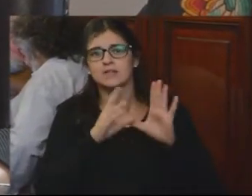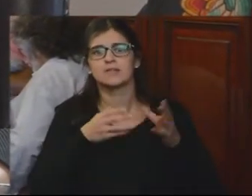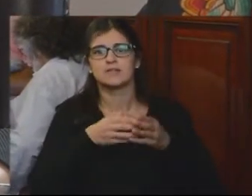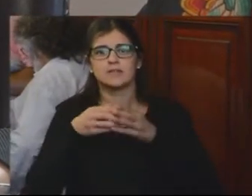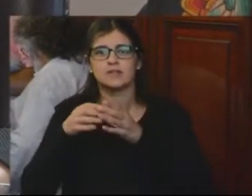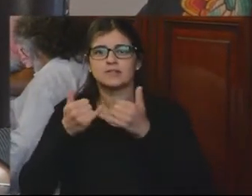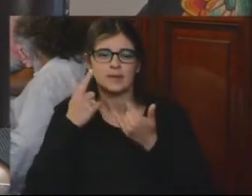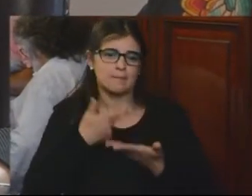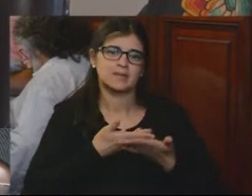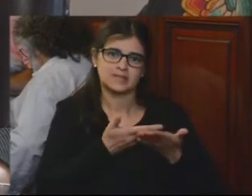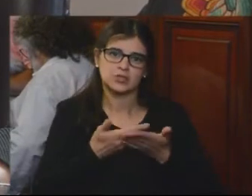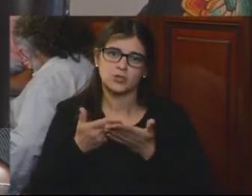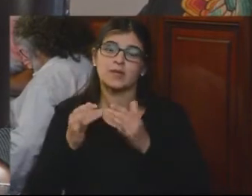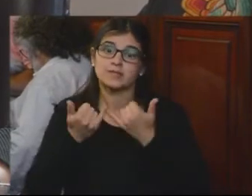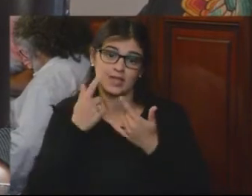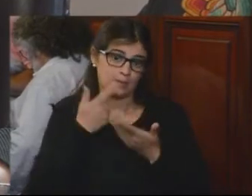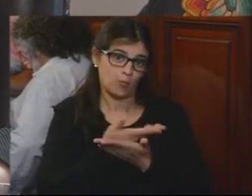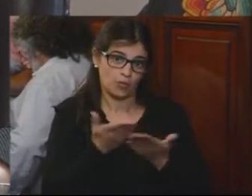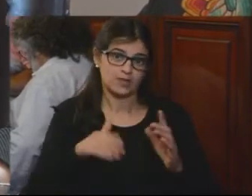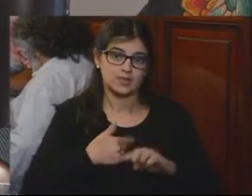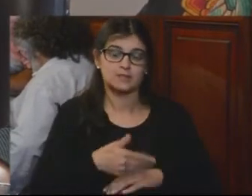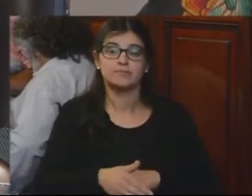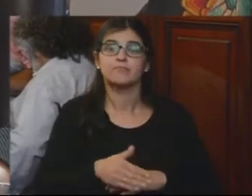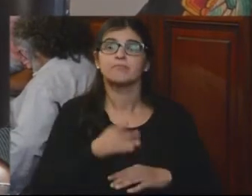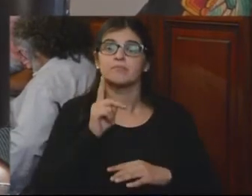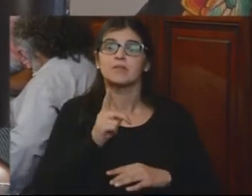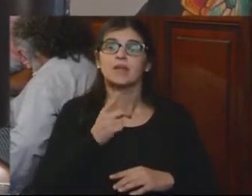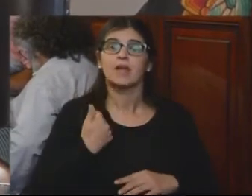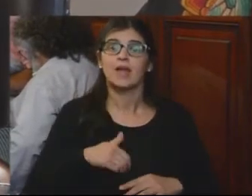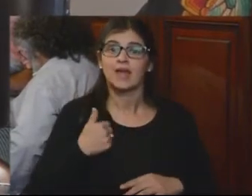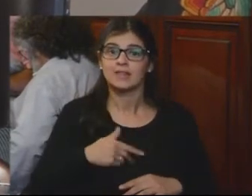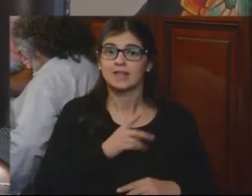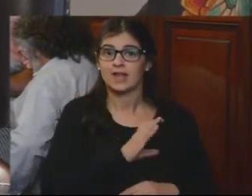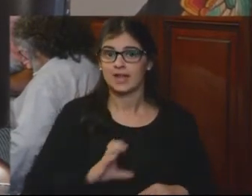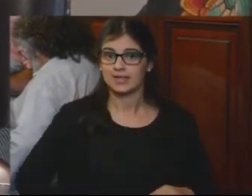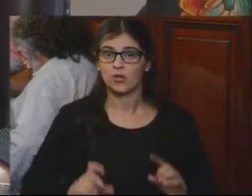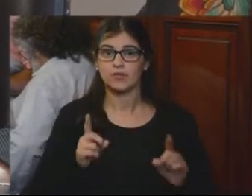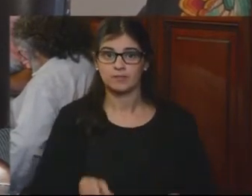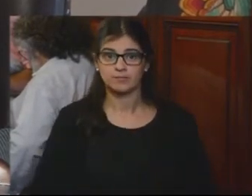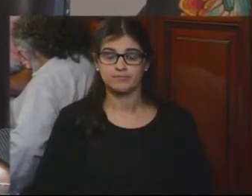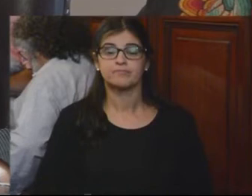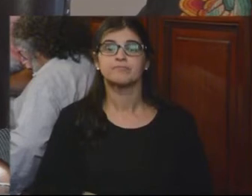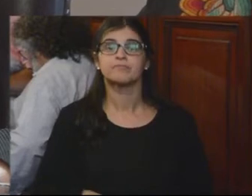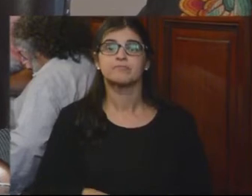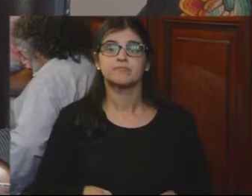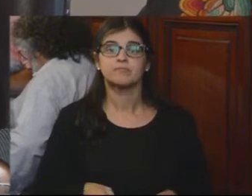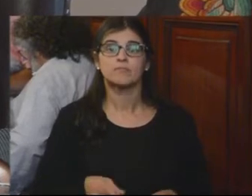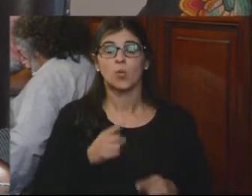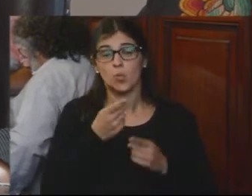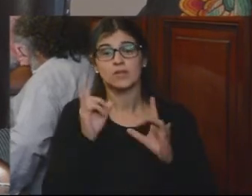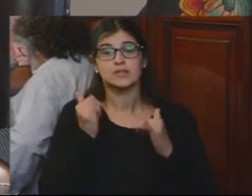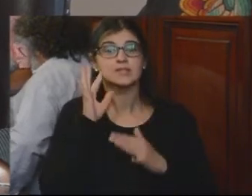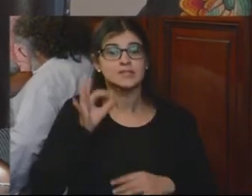siendo presentadas hacia la representación del estado de argentina como ustedes saben